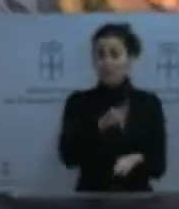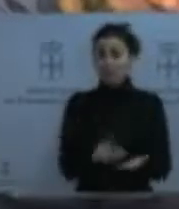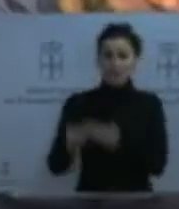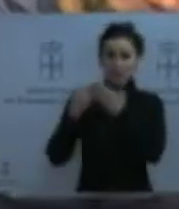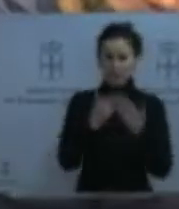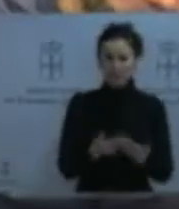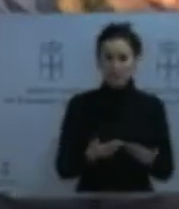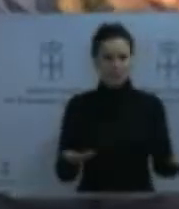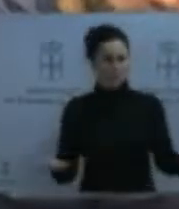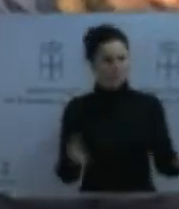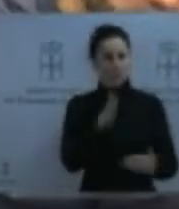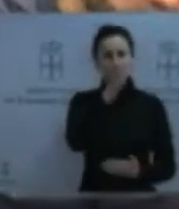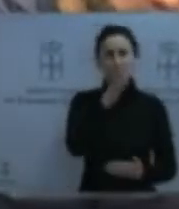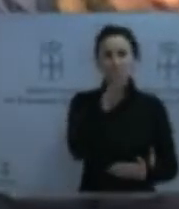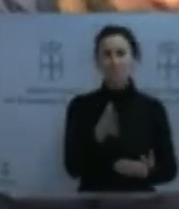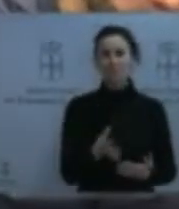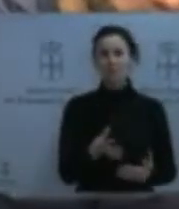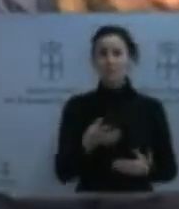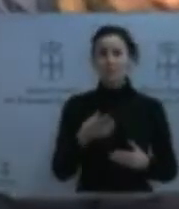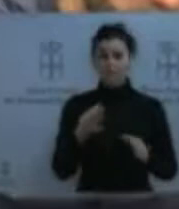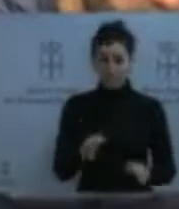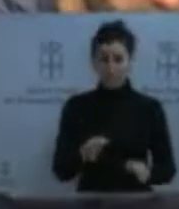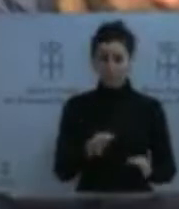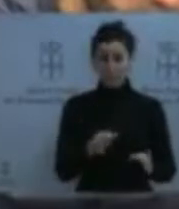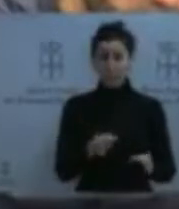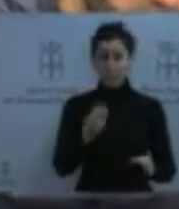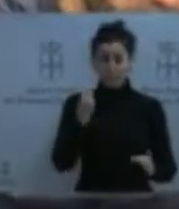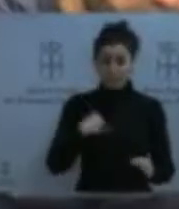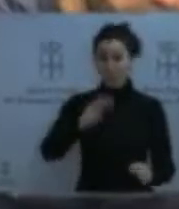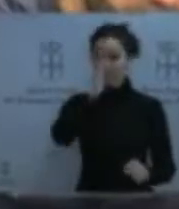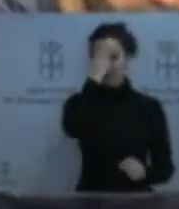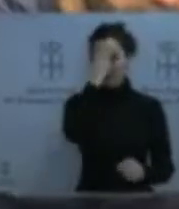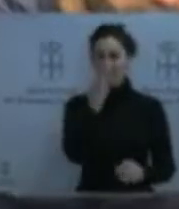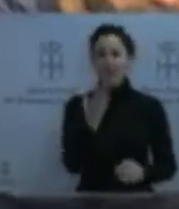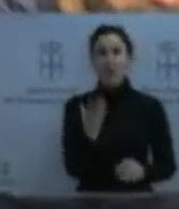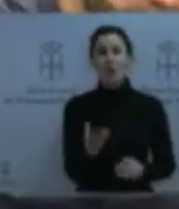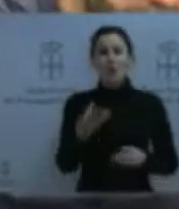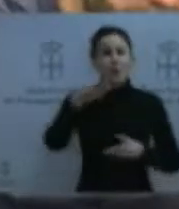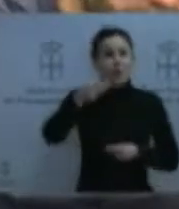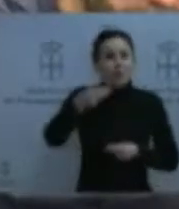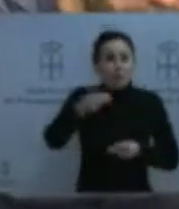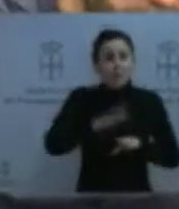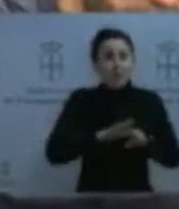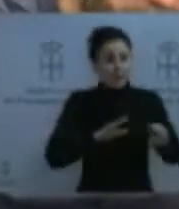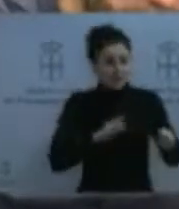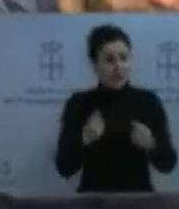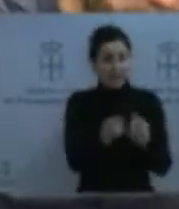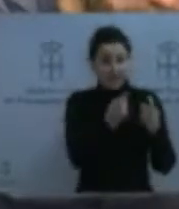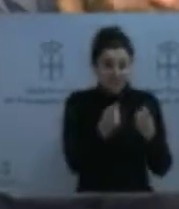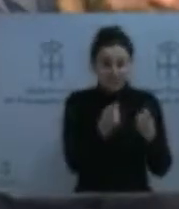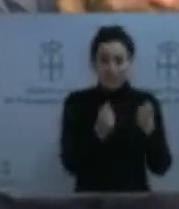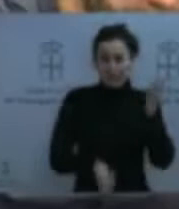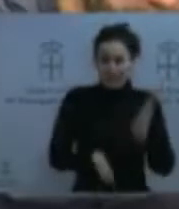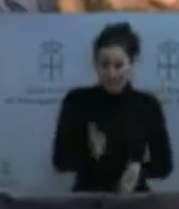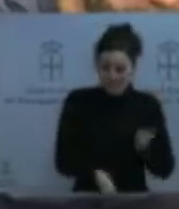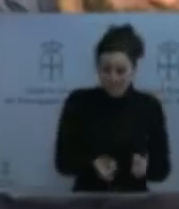ha de regir cuáles son las necesidades de intervención, cuáles los criterios de intervención y cuáles